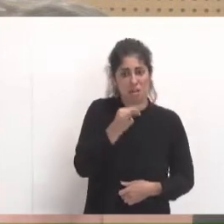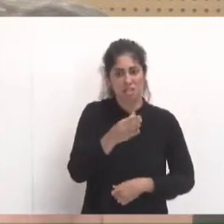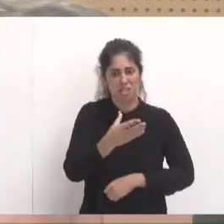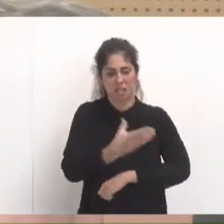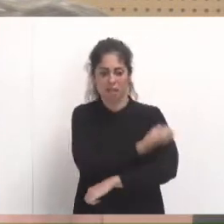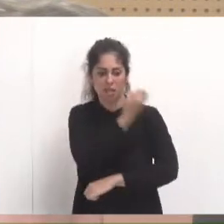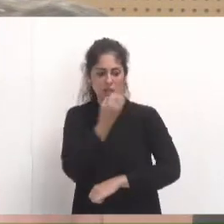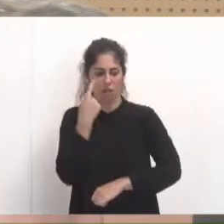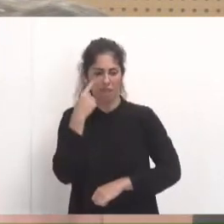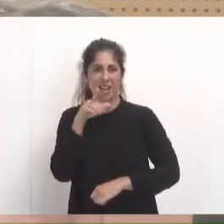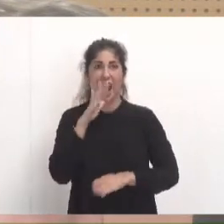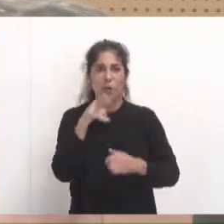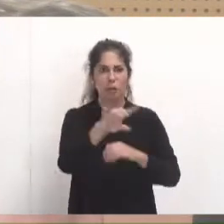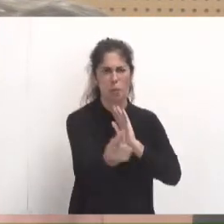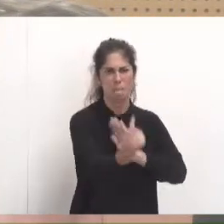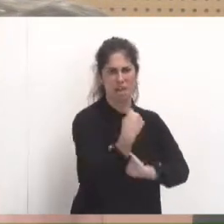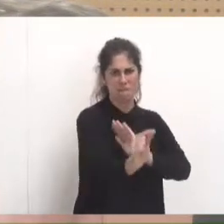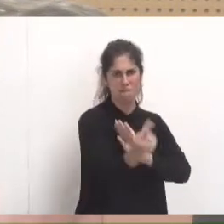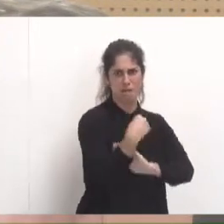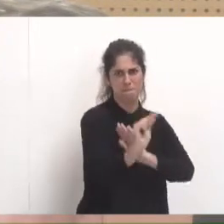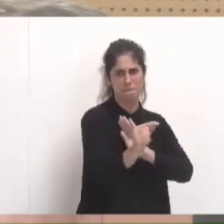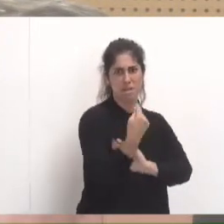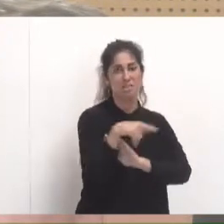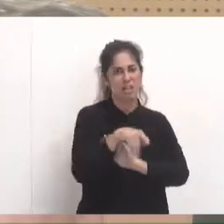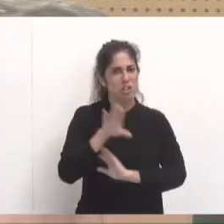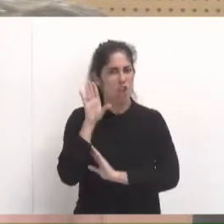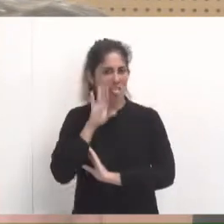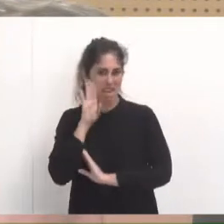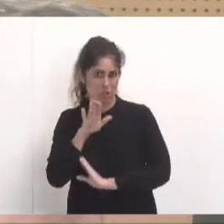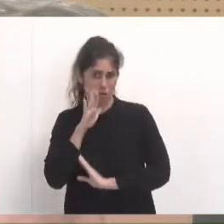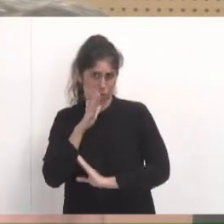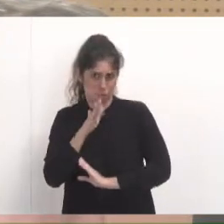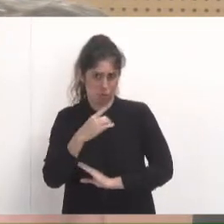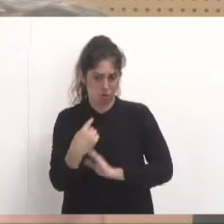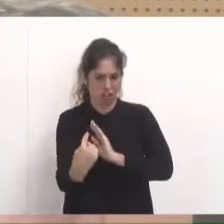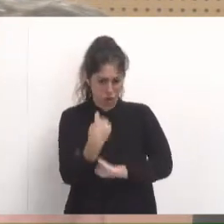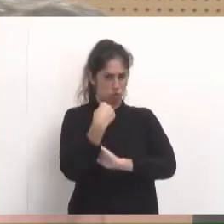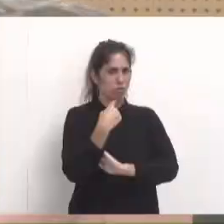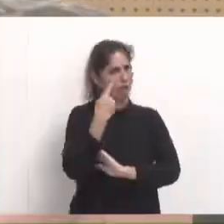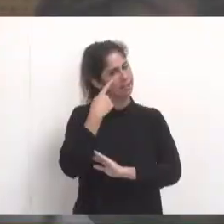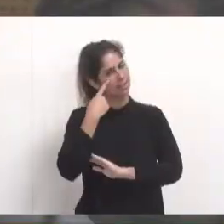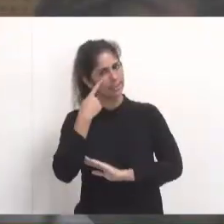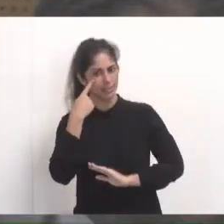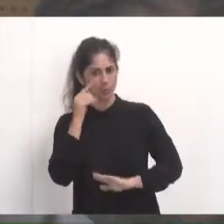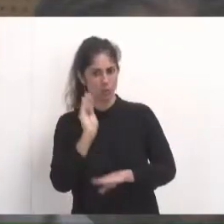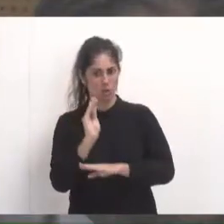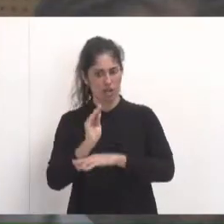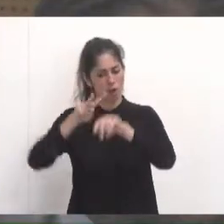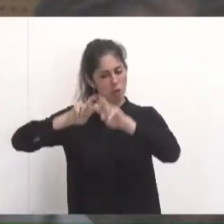de algún delito de lo que está ese consejero diciendo en este momento. A la pregunta…